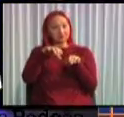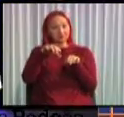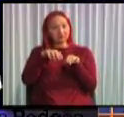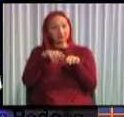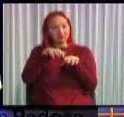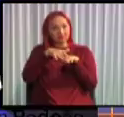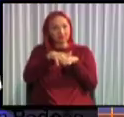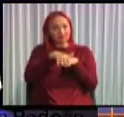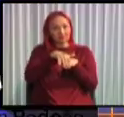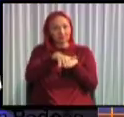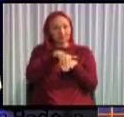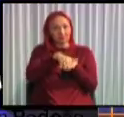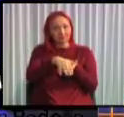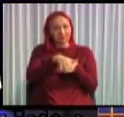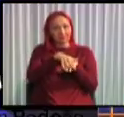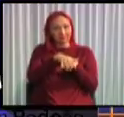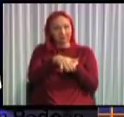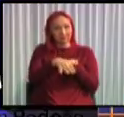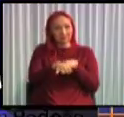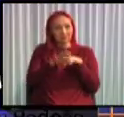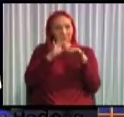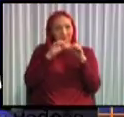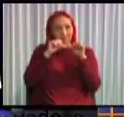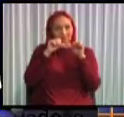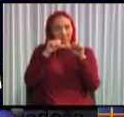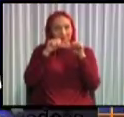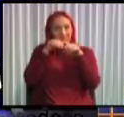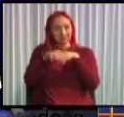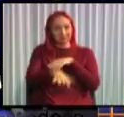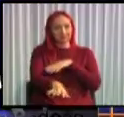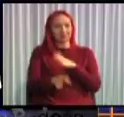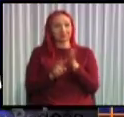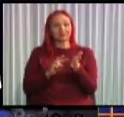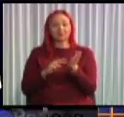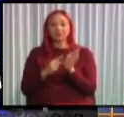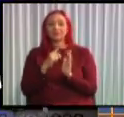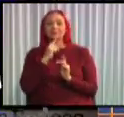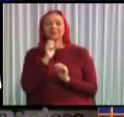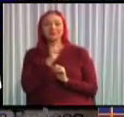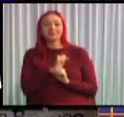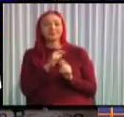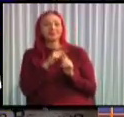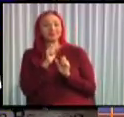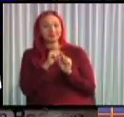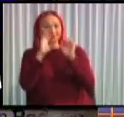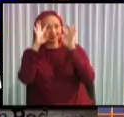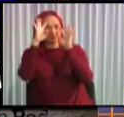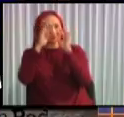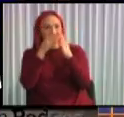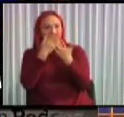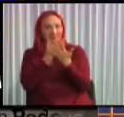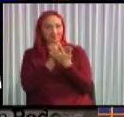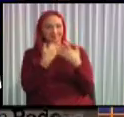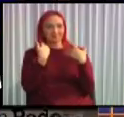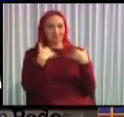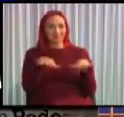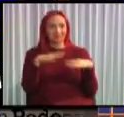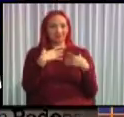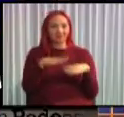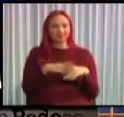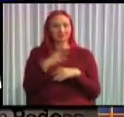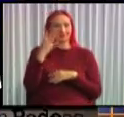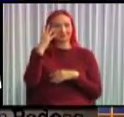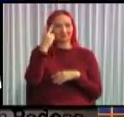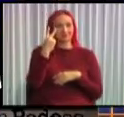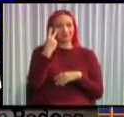también, que le pasaban una candela a una tabla. Igual. Y se tiraban. Así es, correcto. ¿Usted se puede imaginar cómo llegaban abajo? No, no,